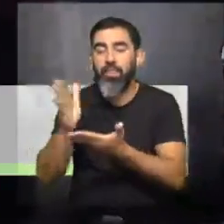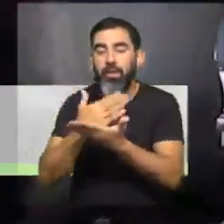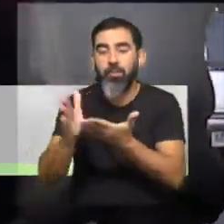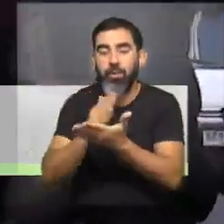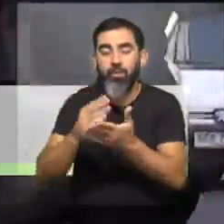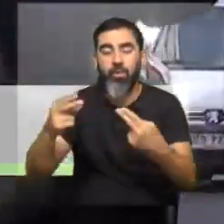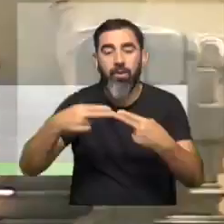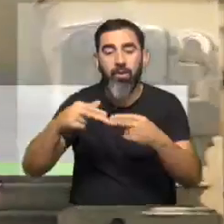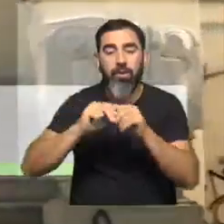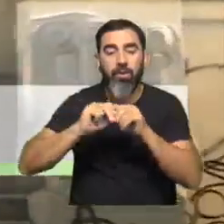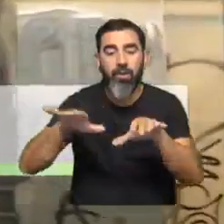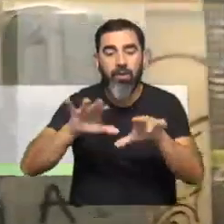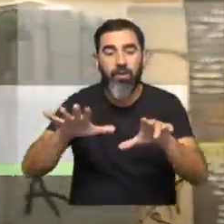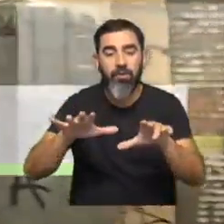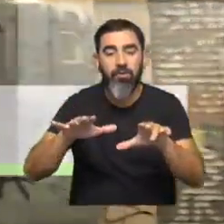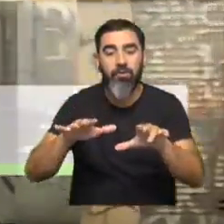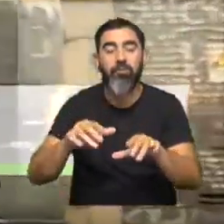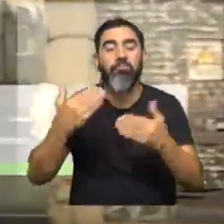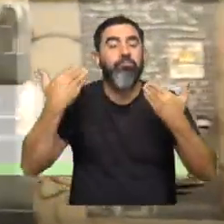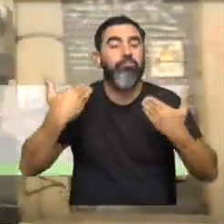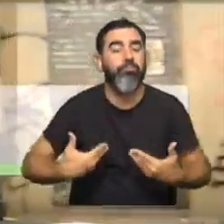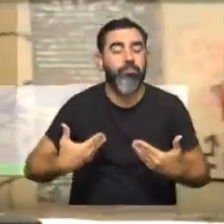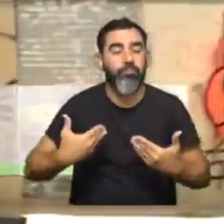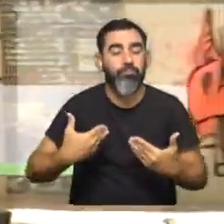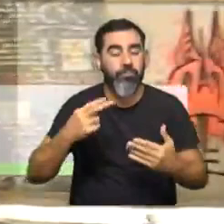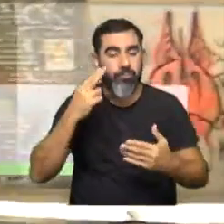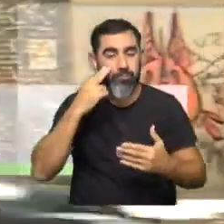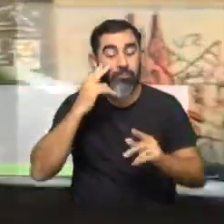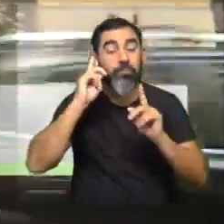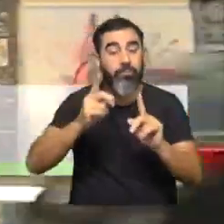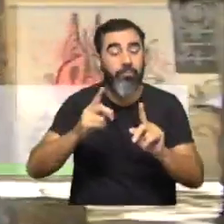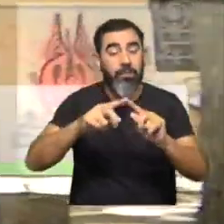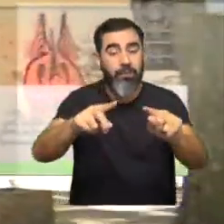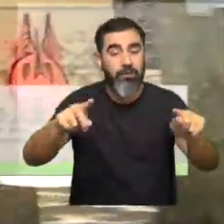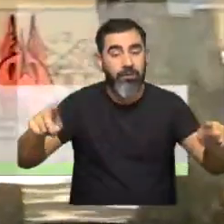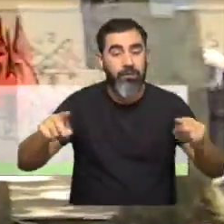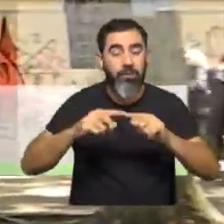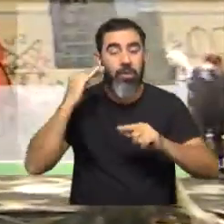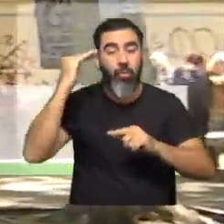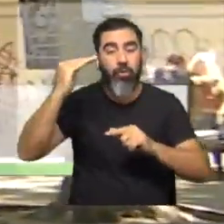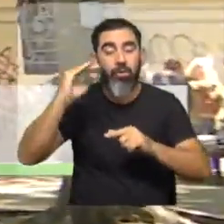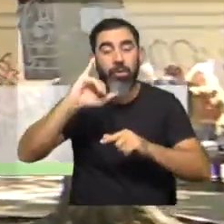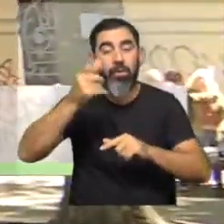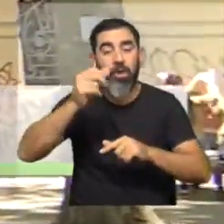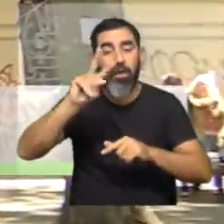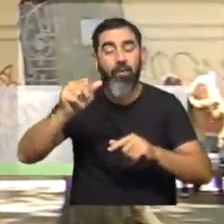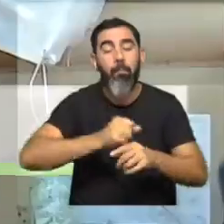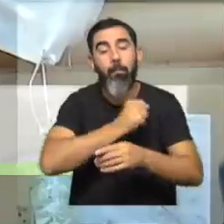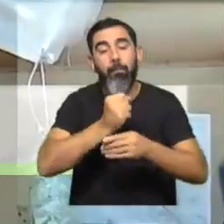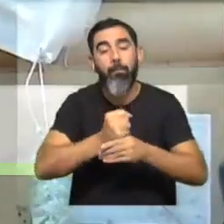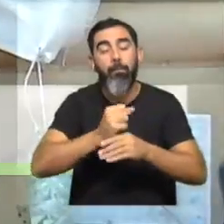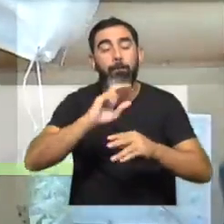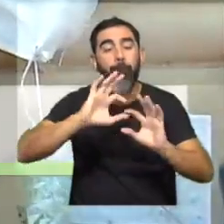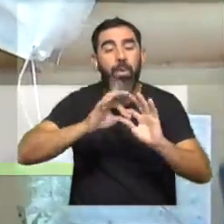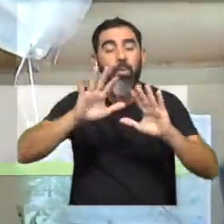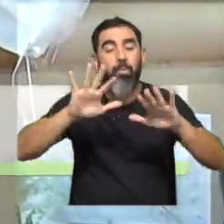recibió en redes sociales por su posición en este diferendo. También la sala docente del IABA definió un paro activo hasta este miércoles por